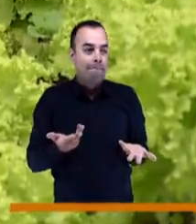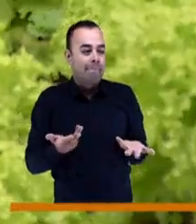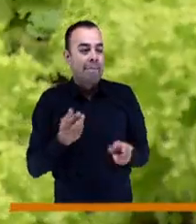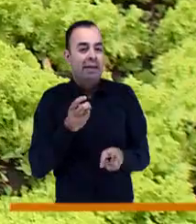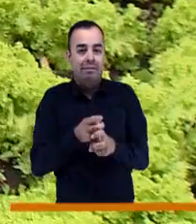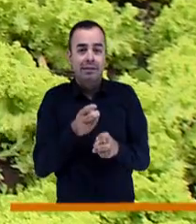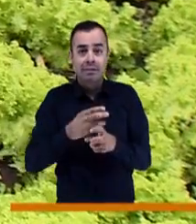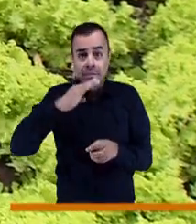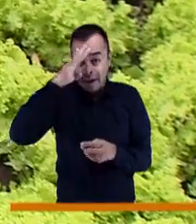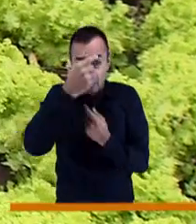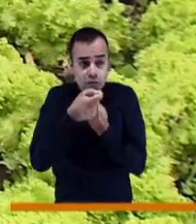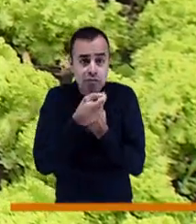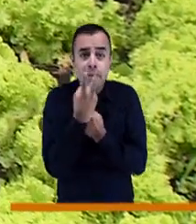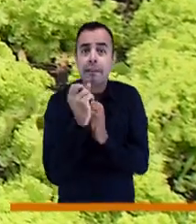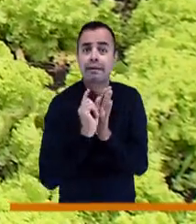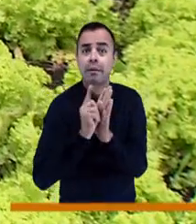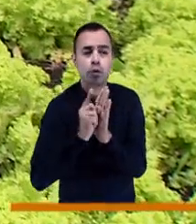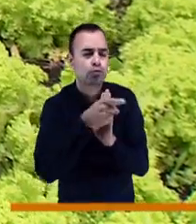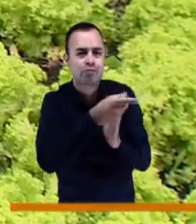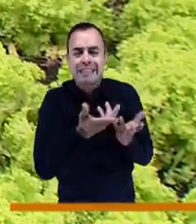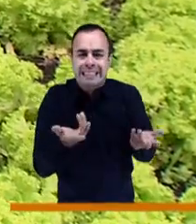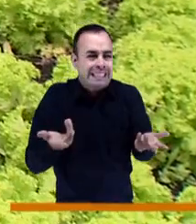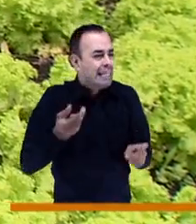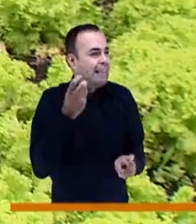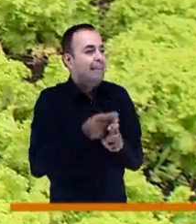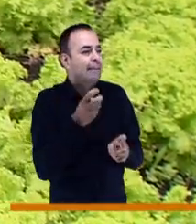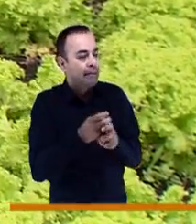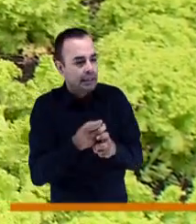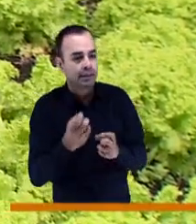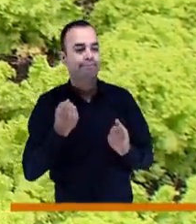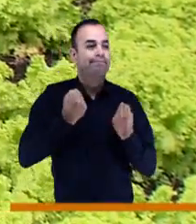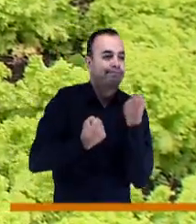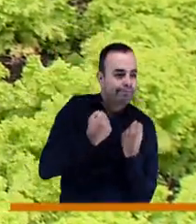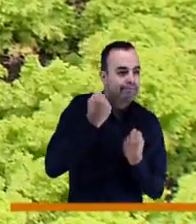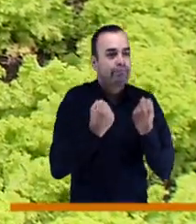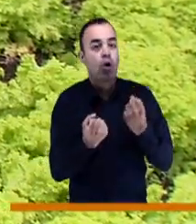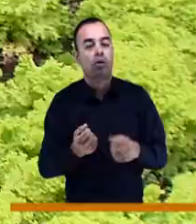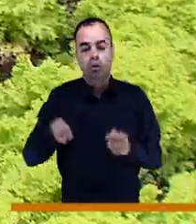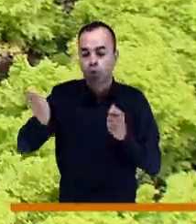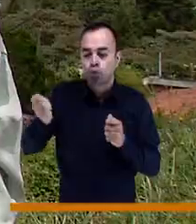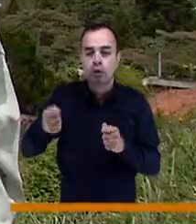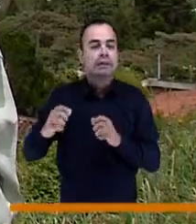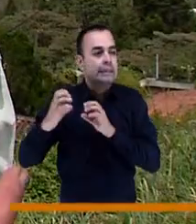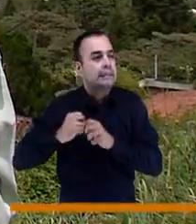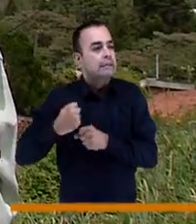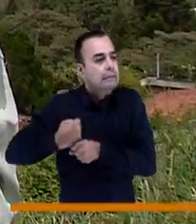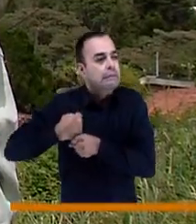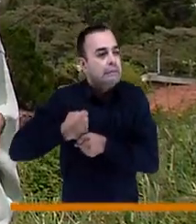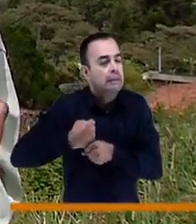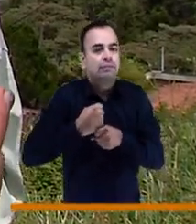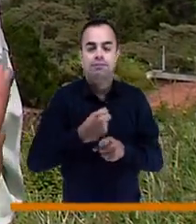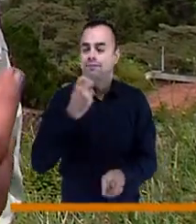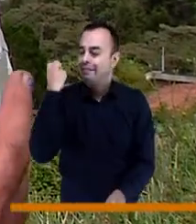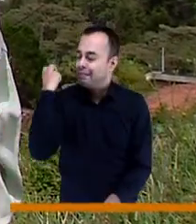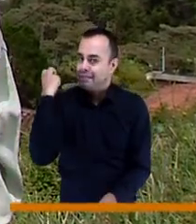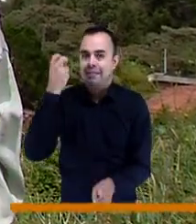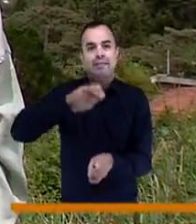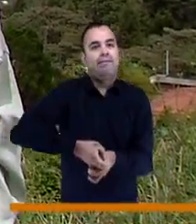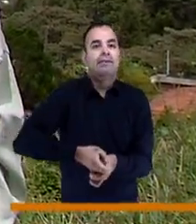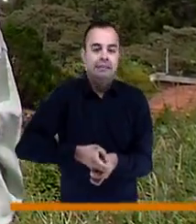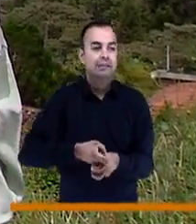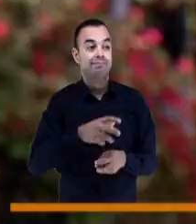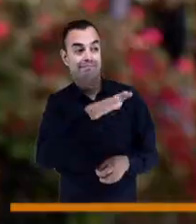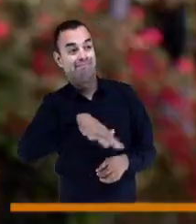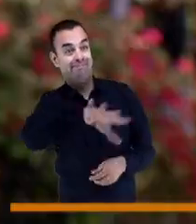de a pesar de que la ciudad está aquí a 20 minutos parecemos que estuviéramos a muchos kilómetros cierto entonces